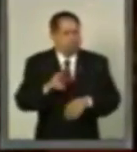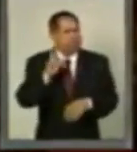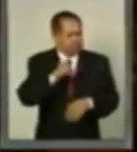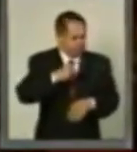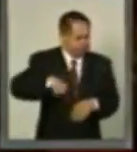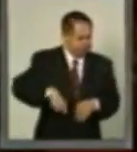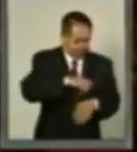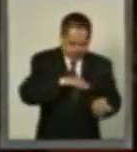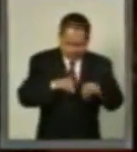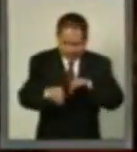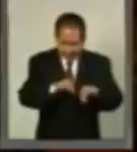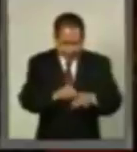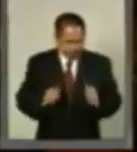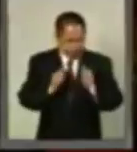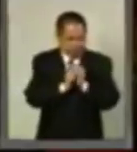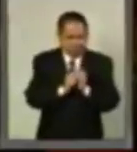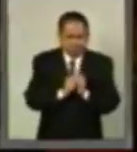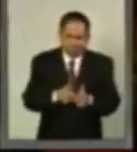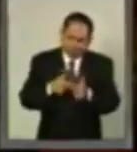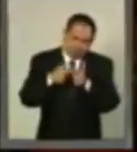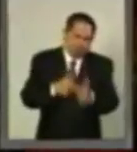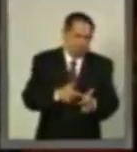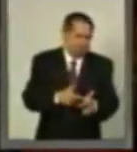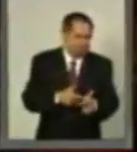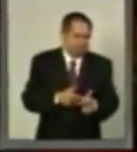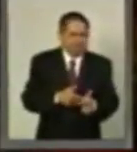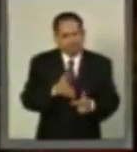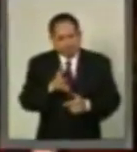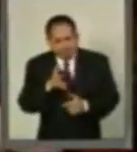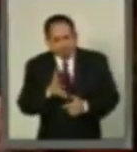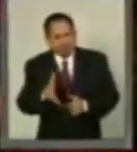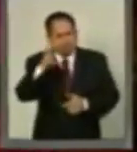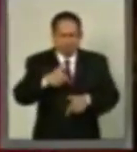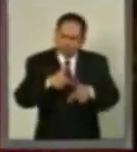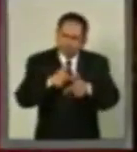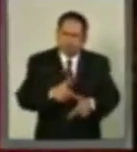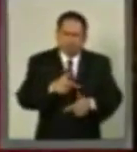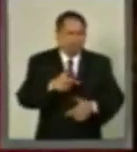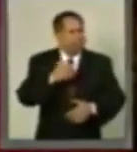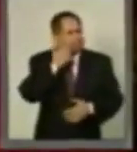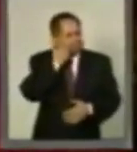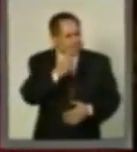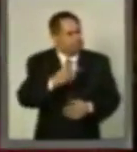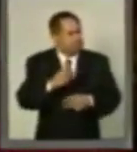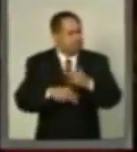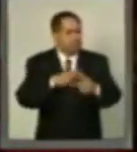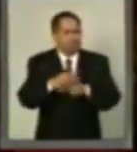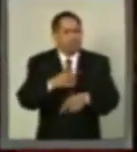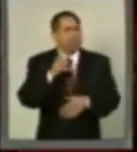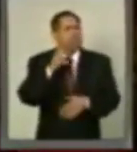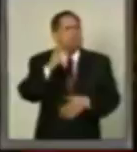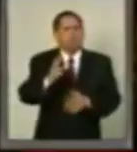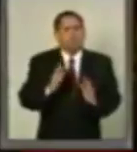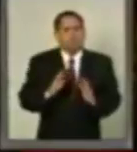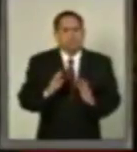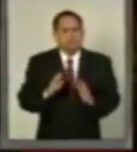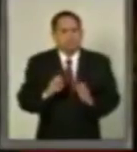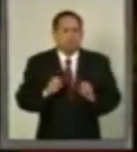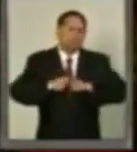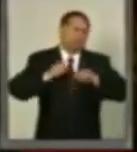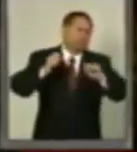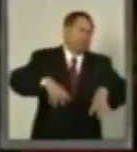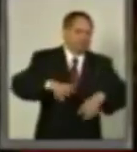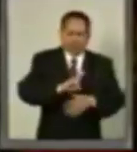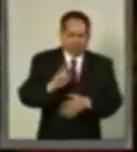trabajando. Estamos de pie, vamos para adelante y queremos en ningún momento bajar la